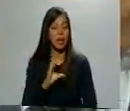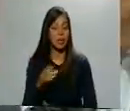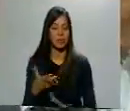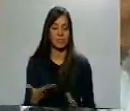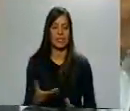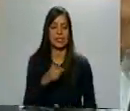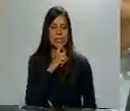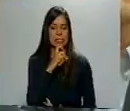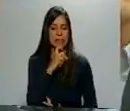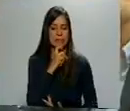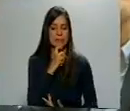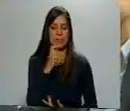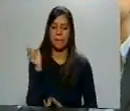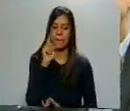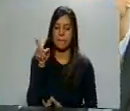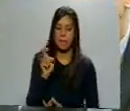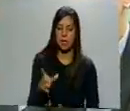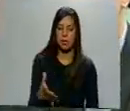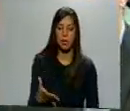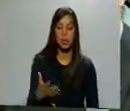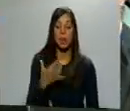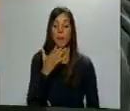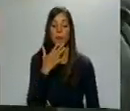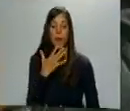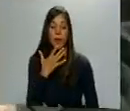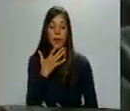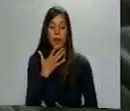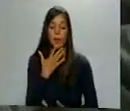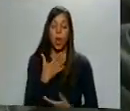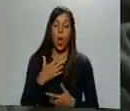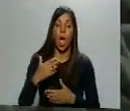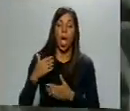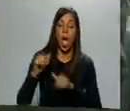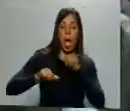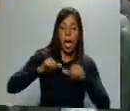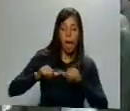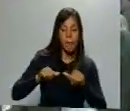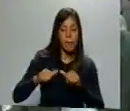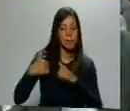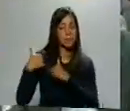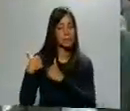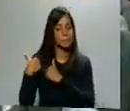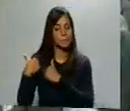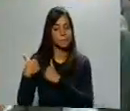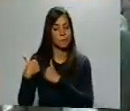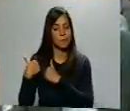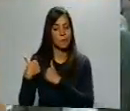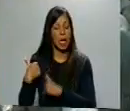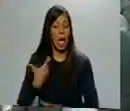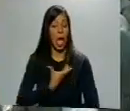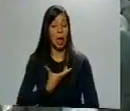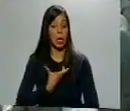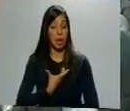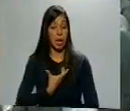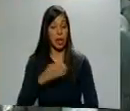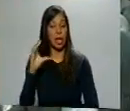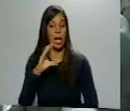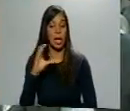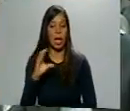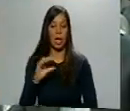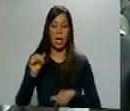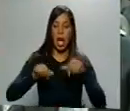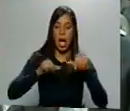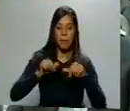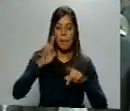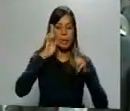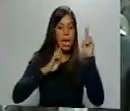de ellas recuerdo que fue competencia en materia ambiental, y lo menos que se ha hecho desde allí es darle servicio